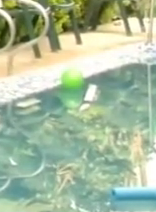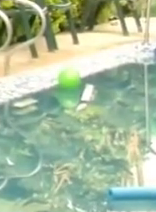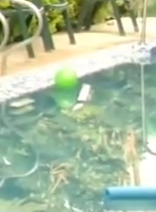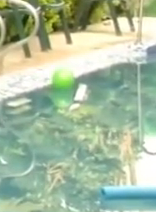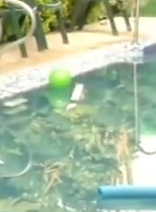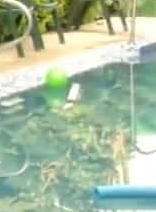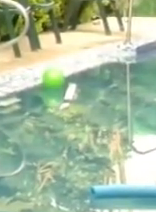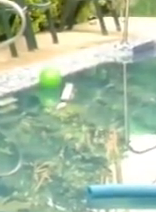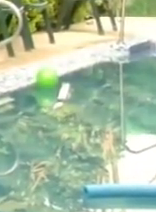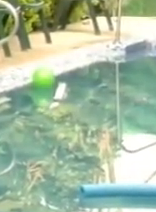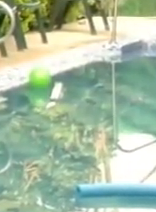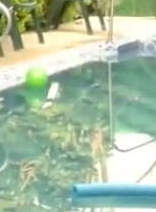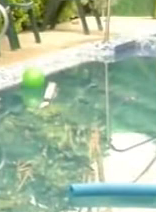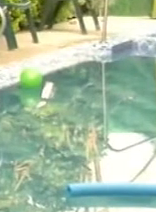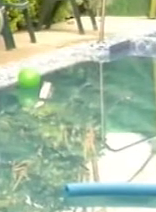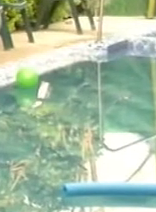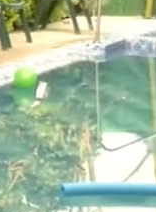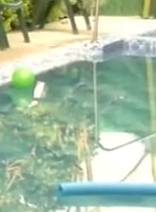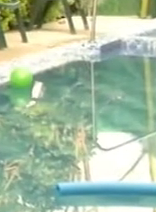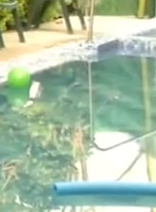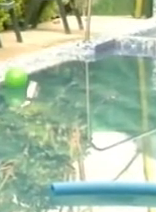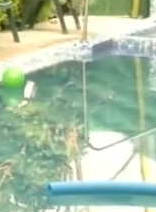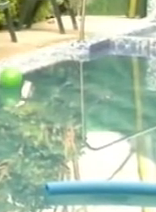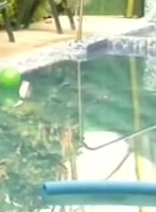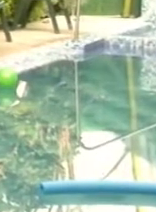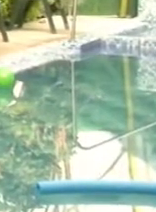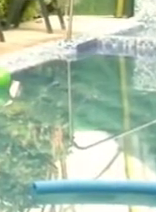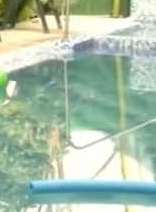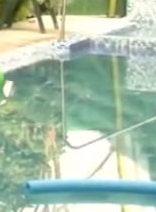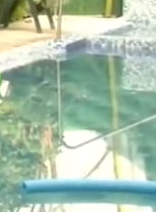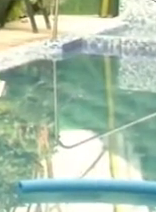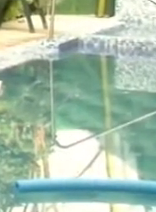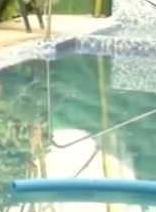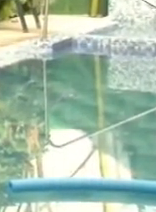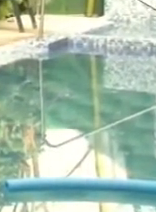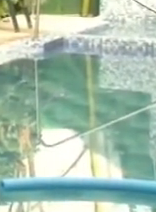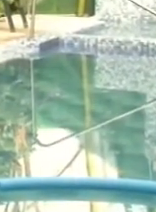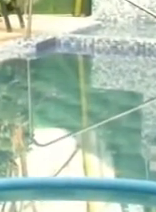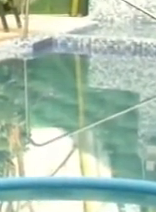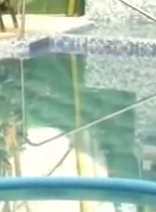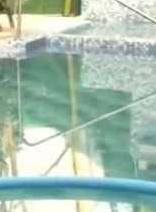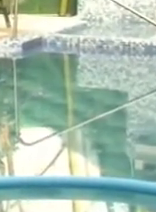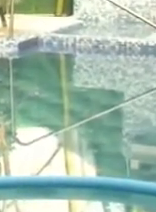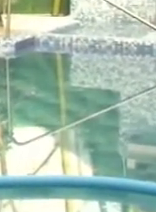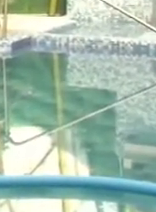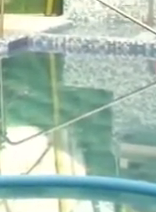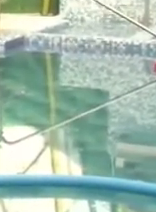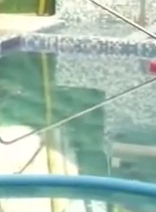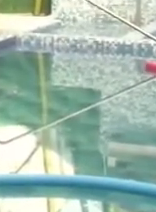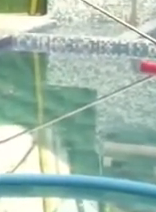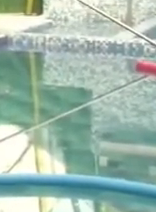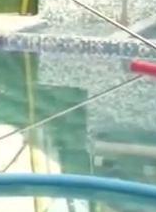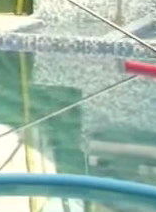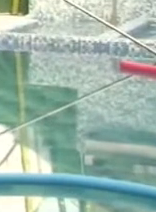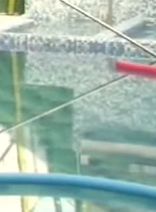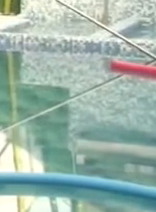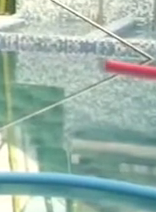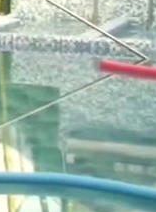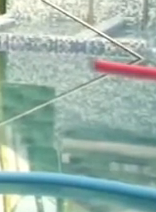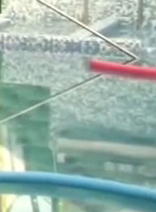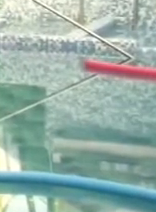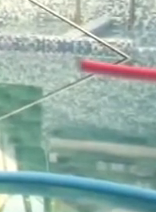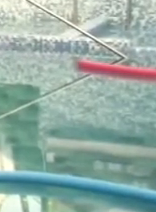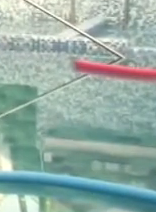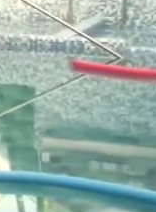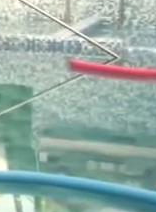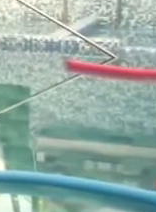queremos que de esta manera ustedes puedan poner en práctica ciertas recomendaciones y consejos para prevenir esa es nuestra